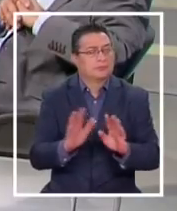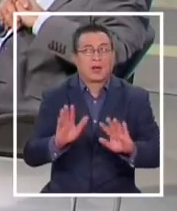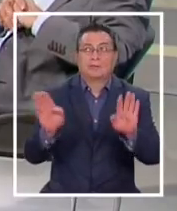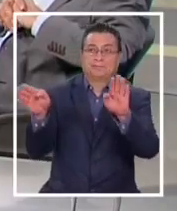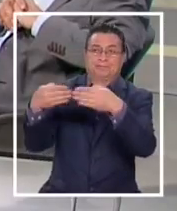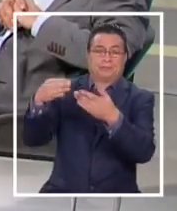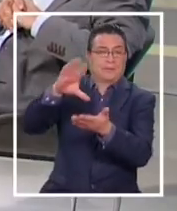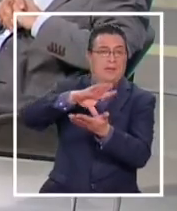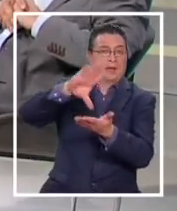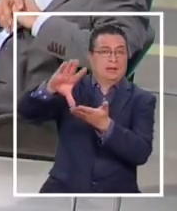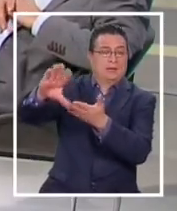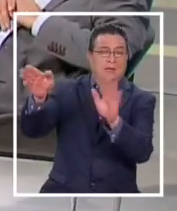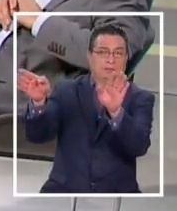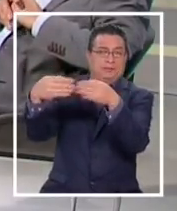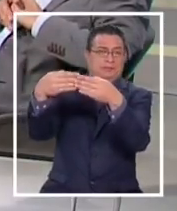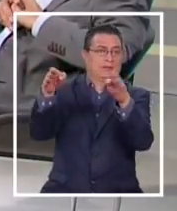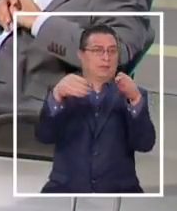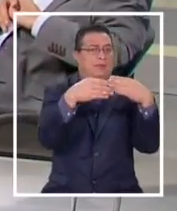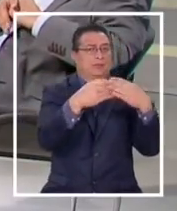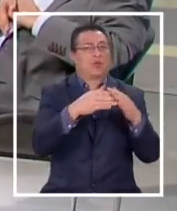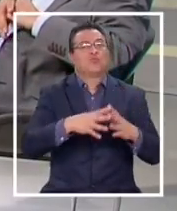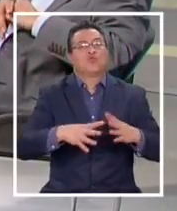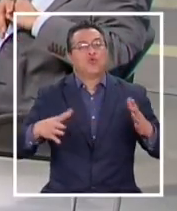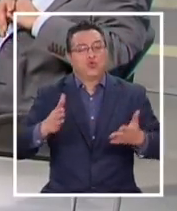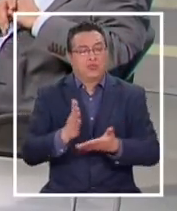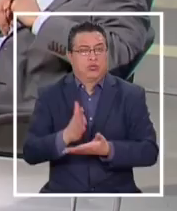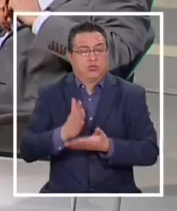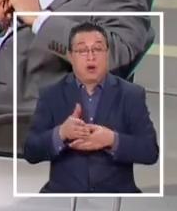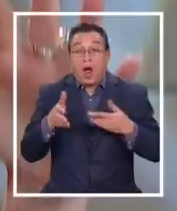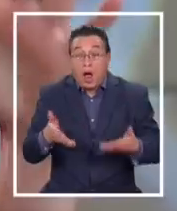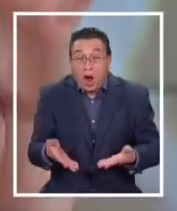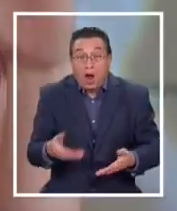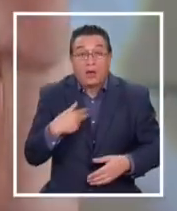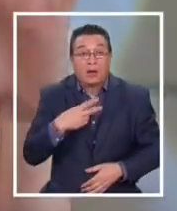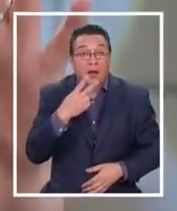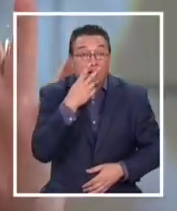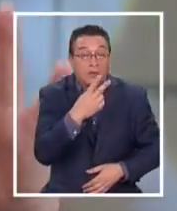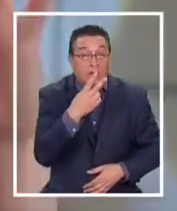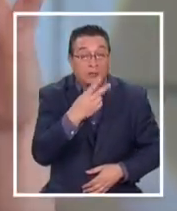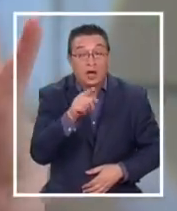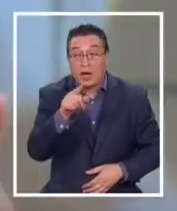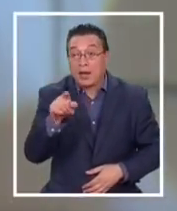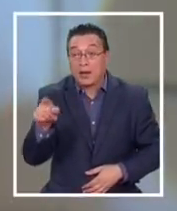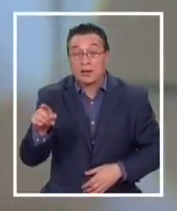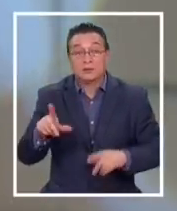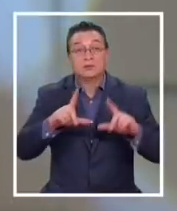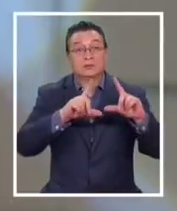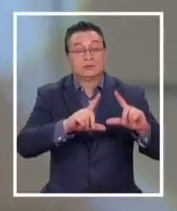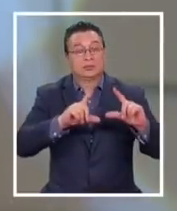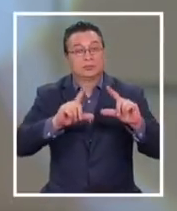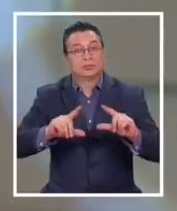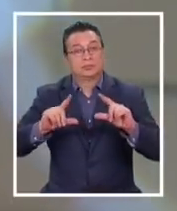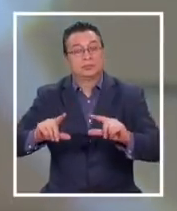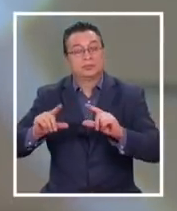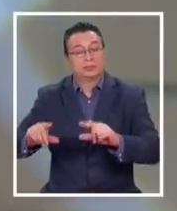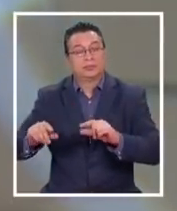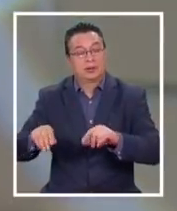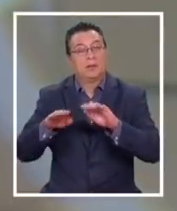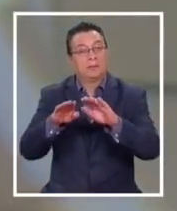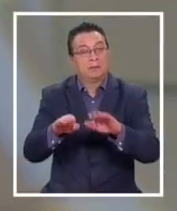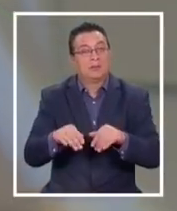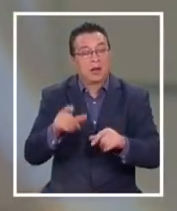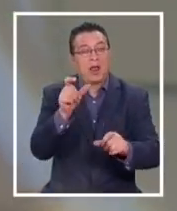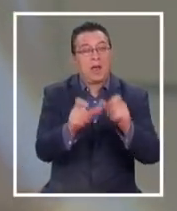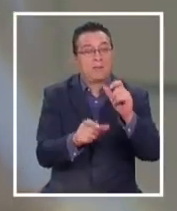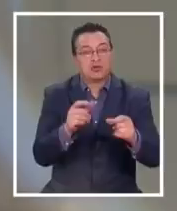de fronteras. Es decir, se adoptaron muchas medidas restrictivas y hoy día vemos cómo esas medidas empezaron hacer decaer, ¿cierto?, la cantidad de